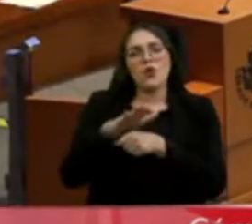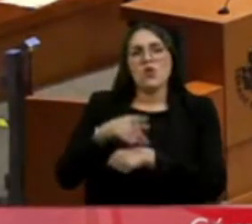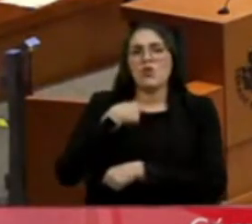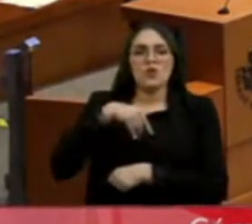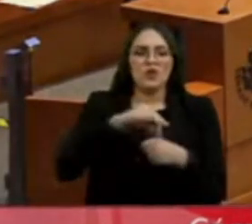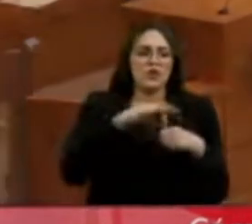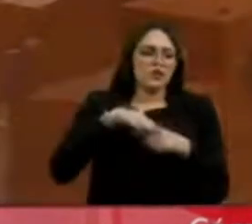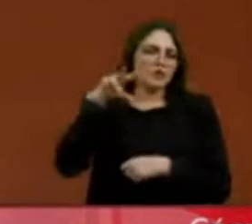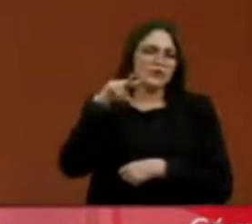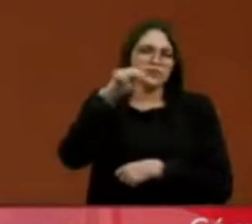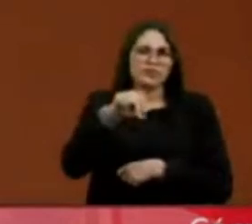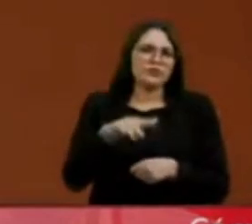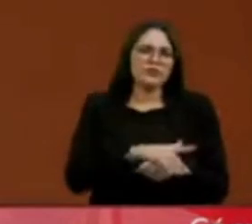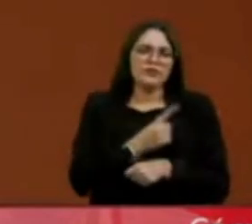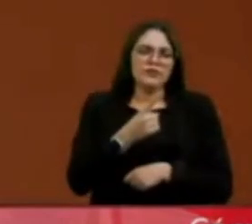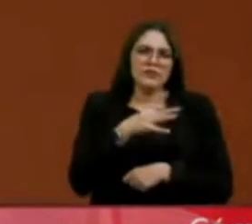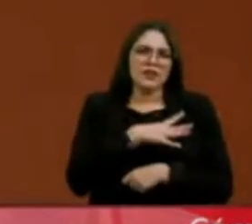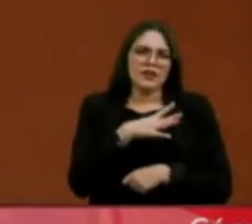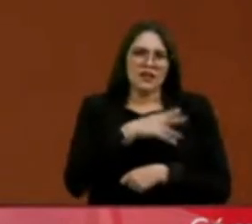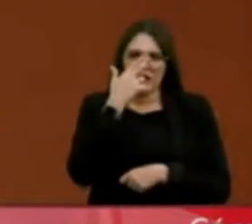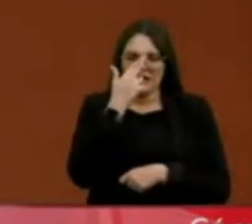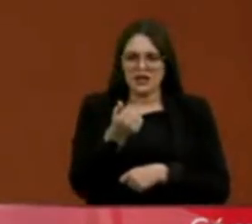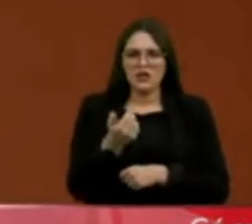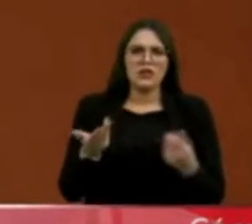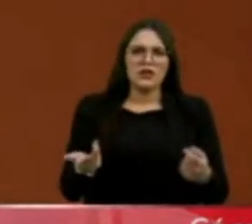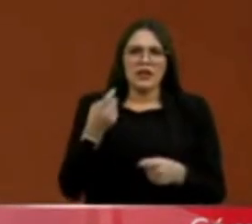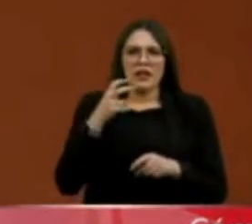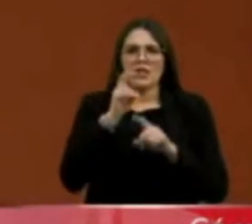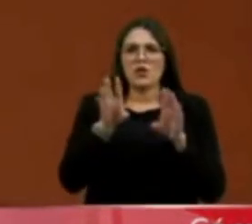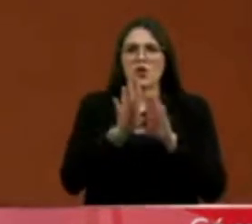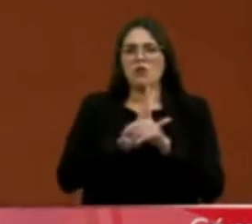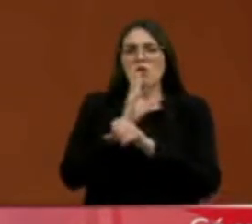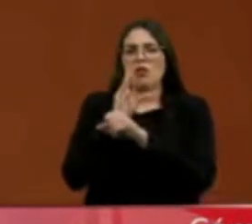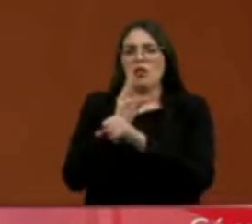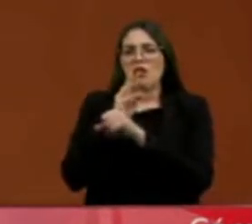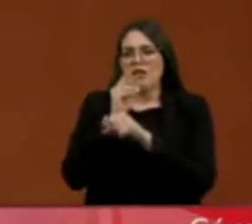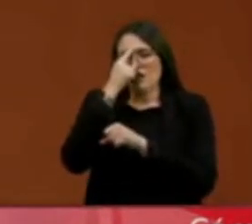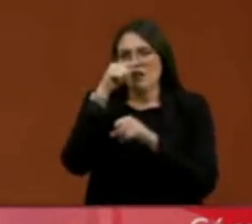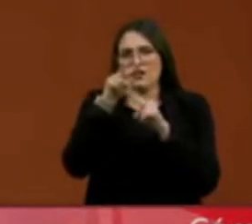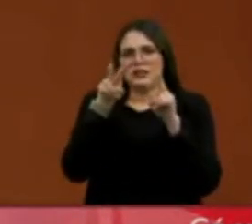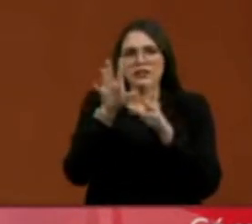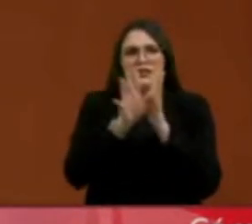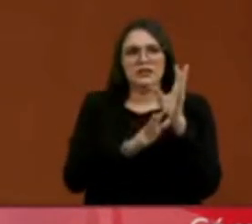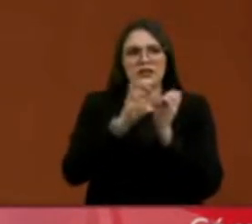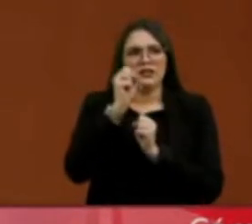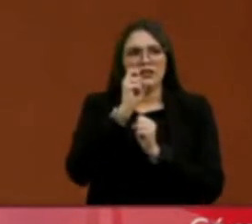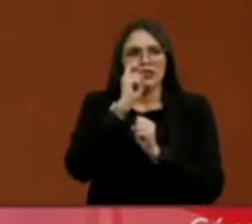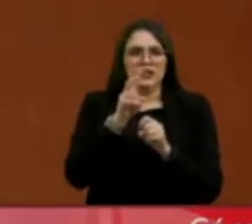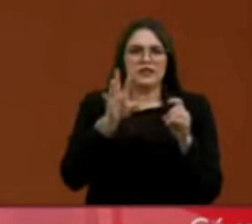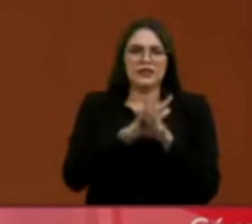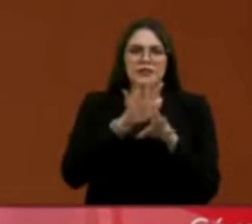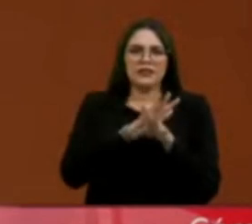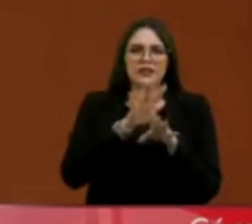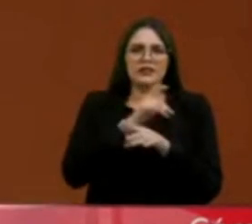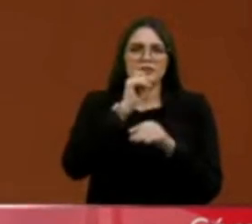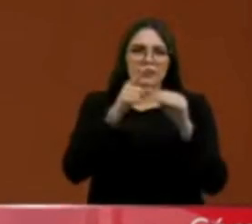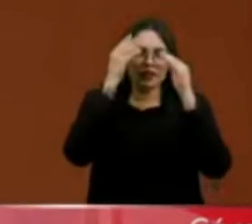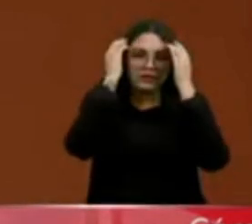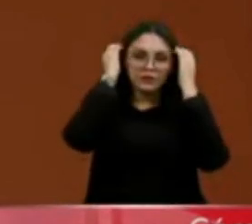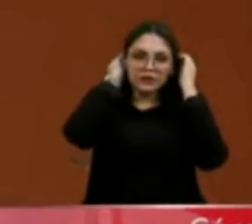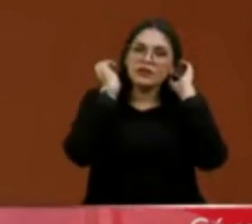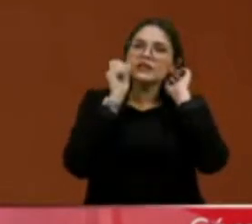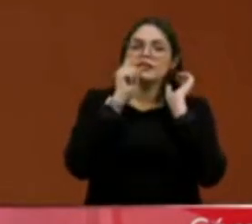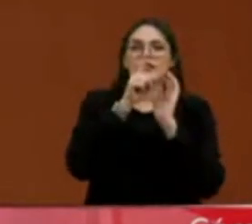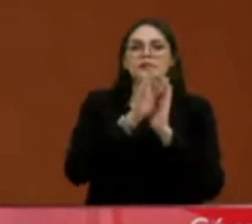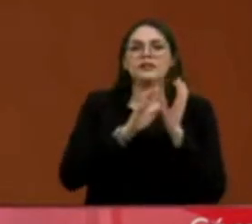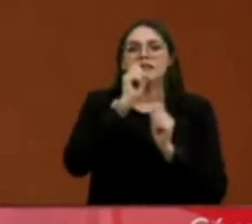razón? Porque la convocatoria es un accesorio de la reforma judicial y como hemos votado en contra de la reforma constitucional de las leyes